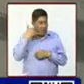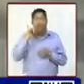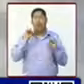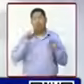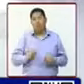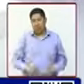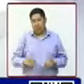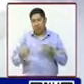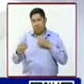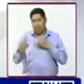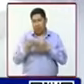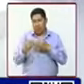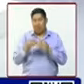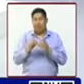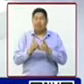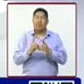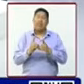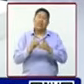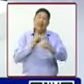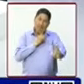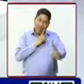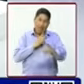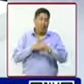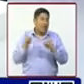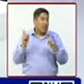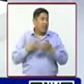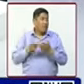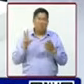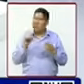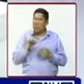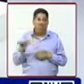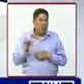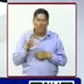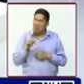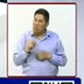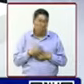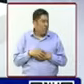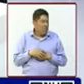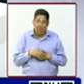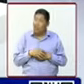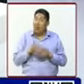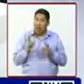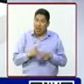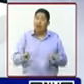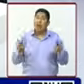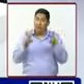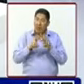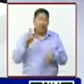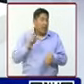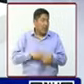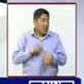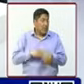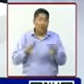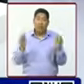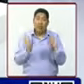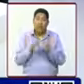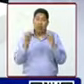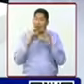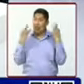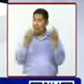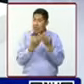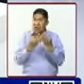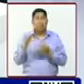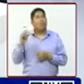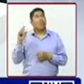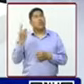puede hacerte más corta, digamos, la distancia. Es verdad, pero no es igual, no es cierto. Pero hay que valorar esos momentos que tenemos con la familia. Exacto. Y a veces